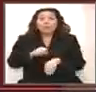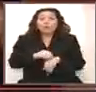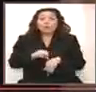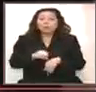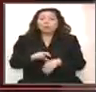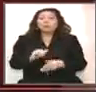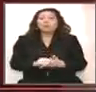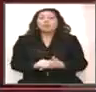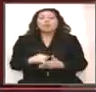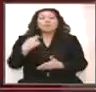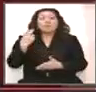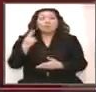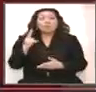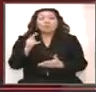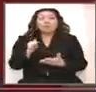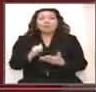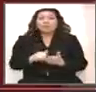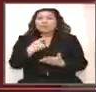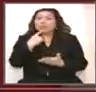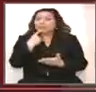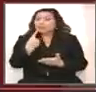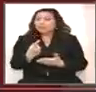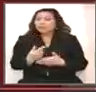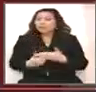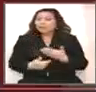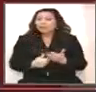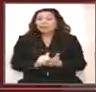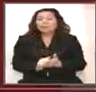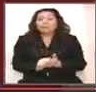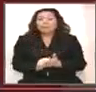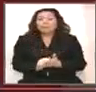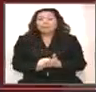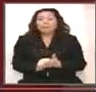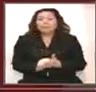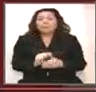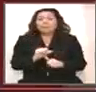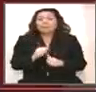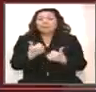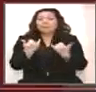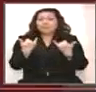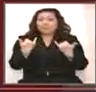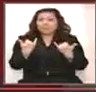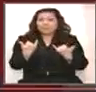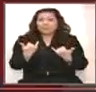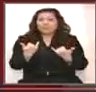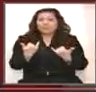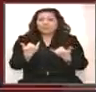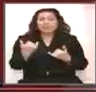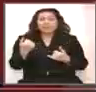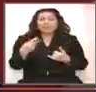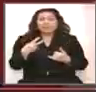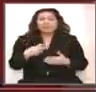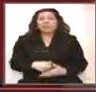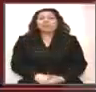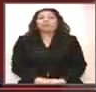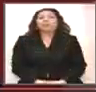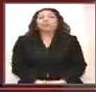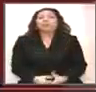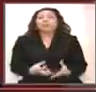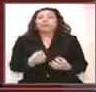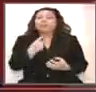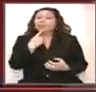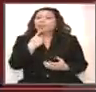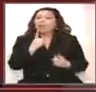Consejo Nacional de Política Criminal, señalar los avances en torno de estas. En segundo lugar, quisiera